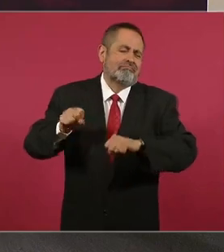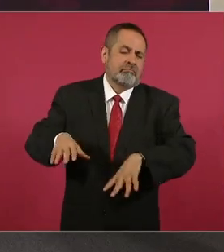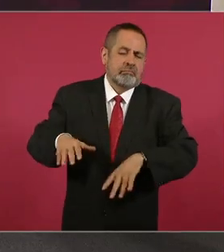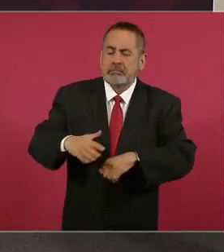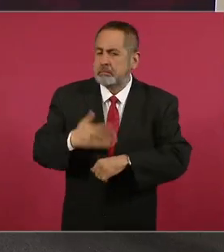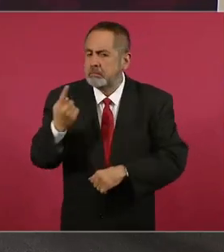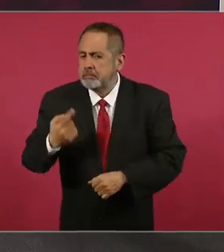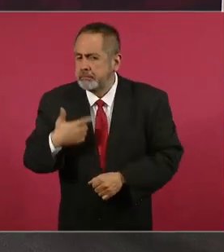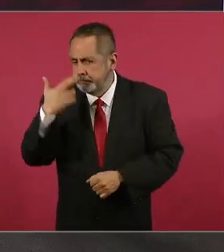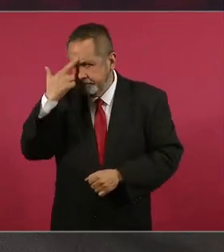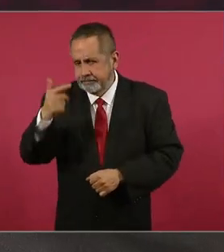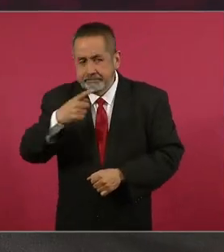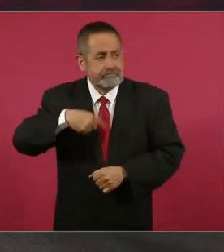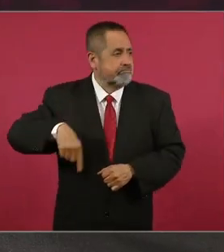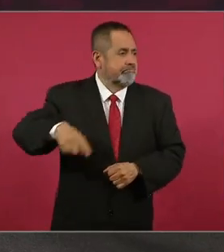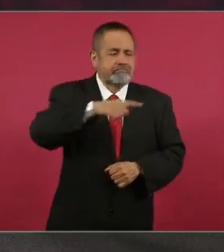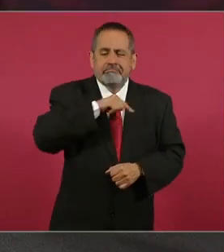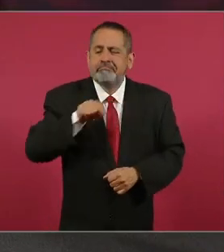¿A qué se debió?